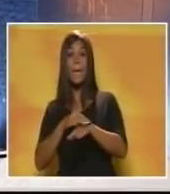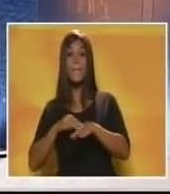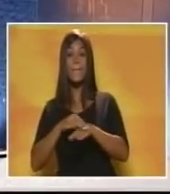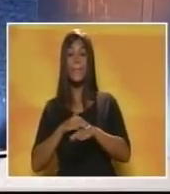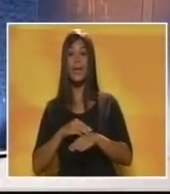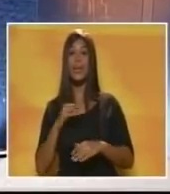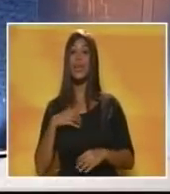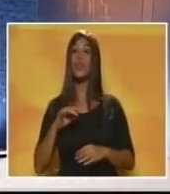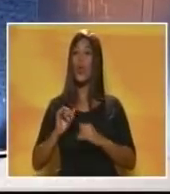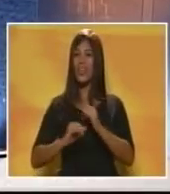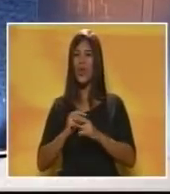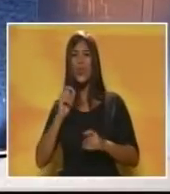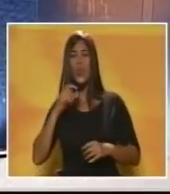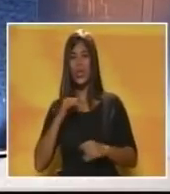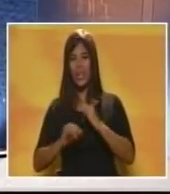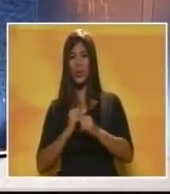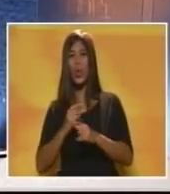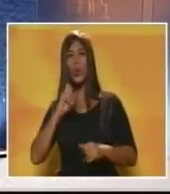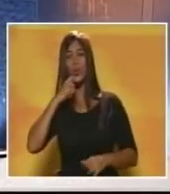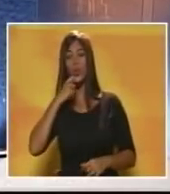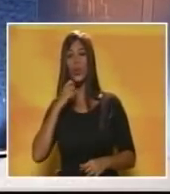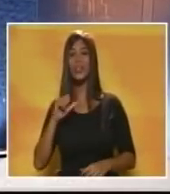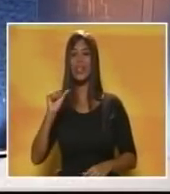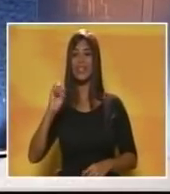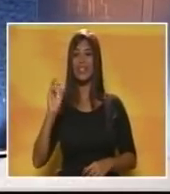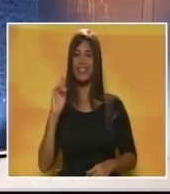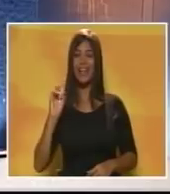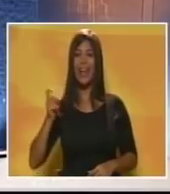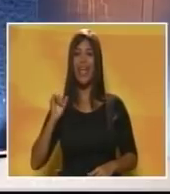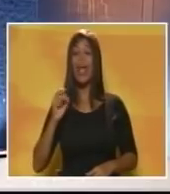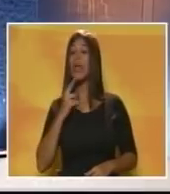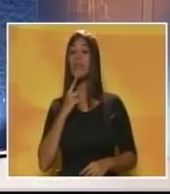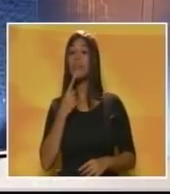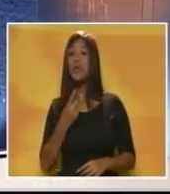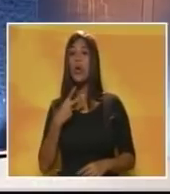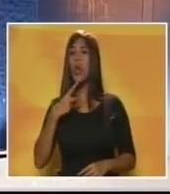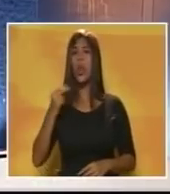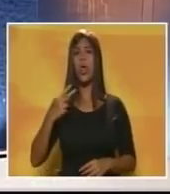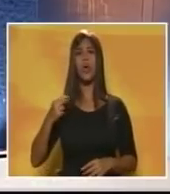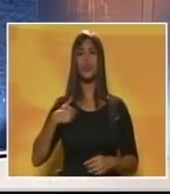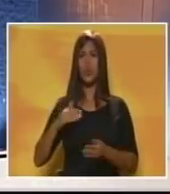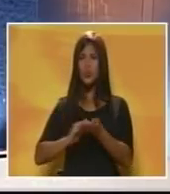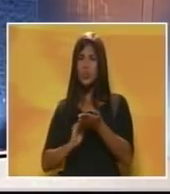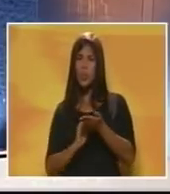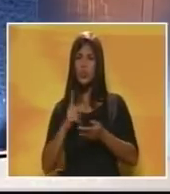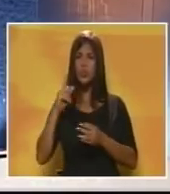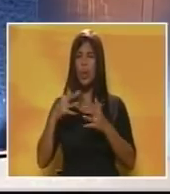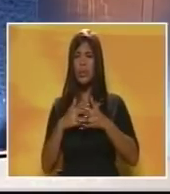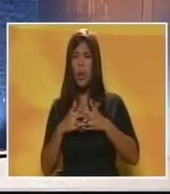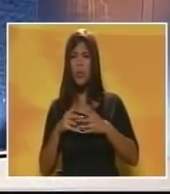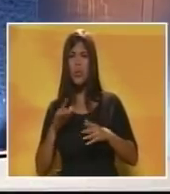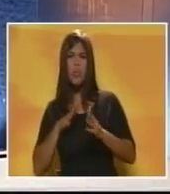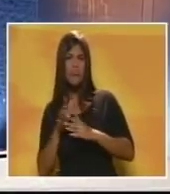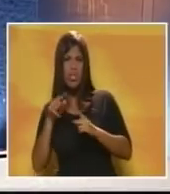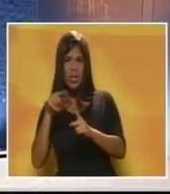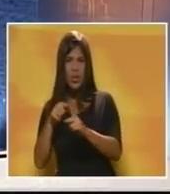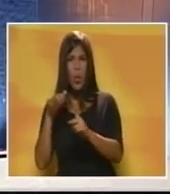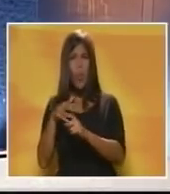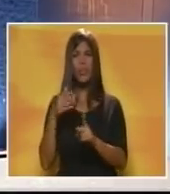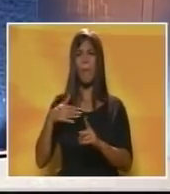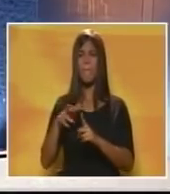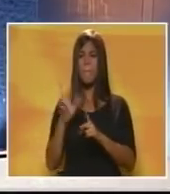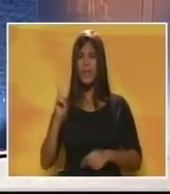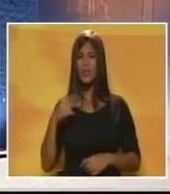de Exteriores ruso, Sergei Lavrov, negó que vaya a alcanzar un trato con Estados Unidos sobre Venezuela durante las consultas que mantendrá la próxima